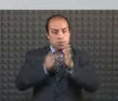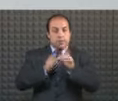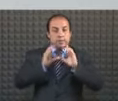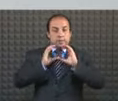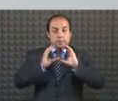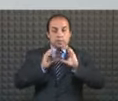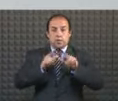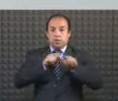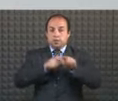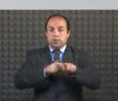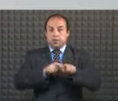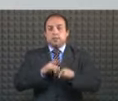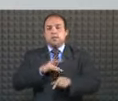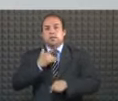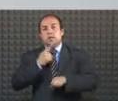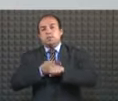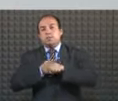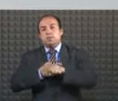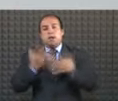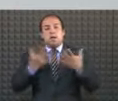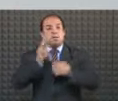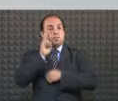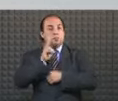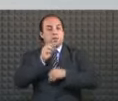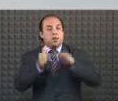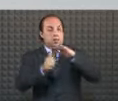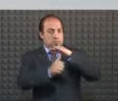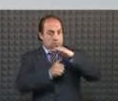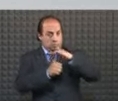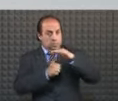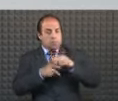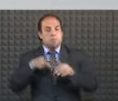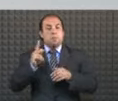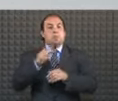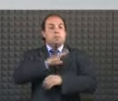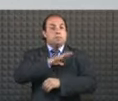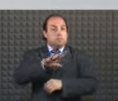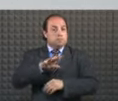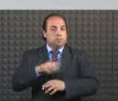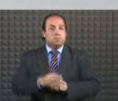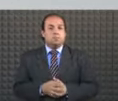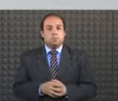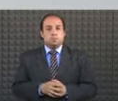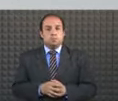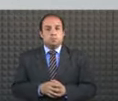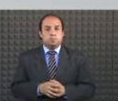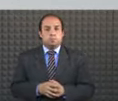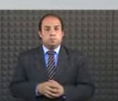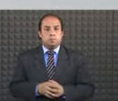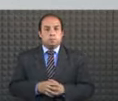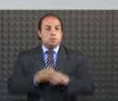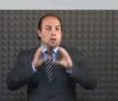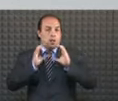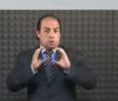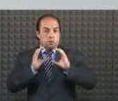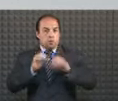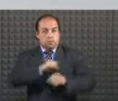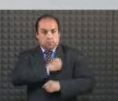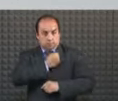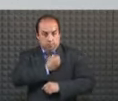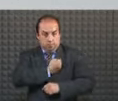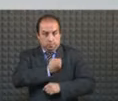cuidando, que si tenemos síntomas nos hagamos la prueba, nos aislemos, pero en general a cuidar nuestra